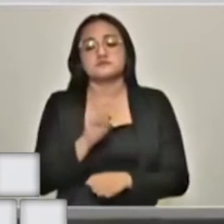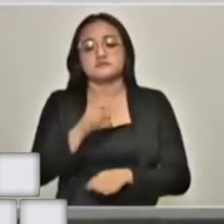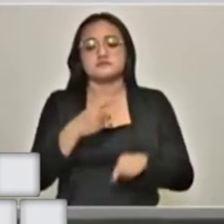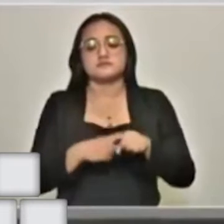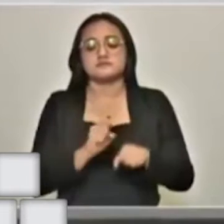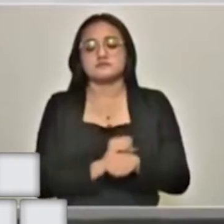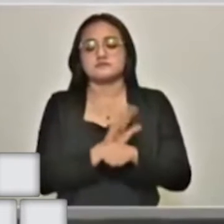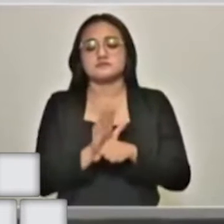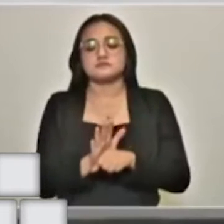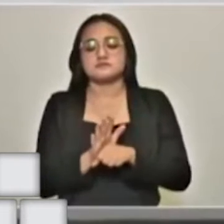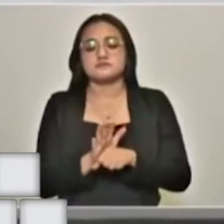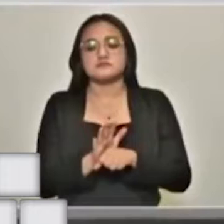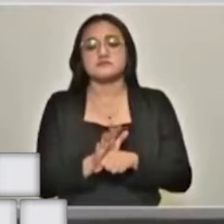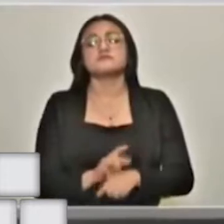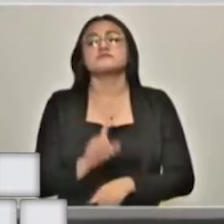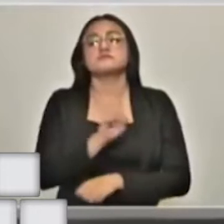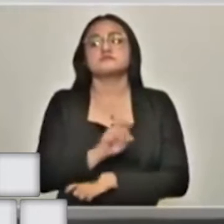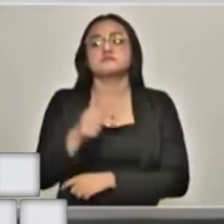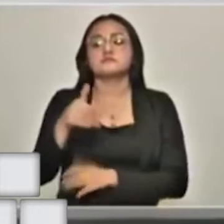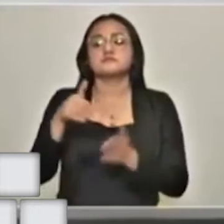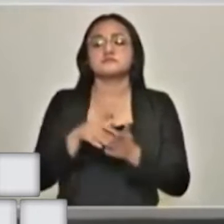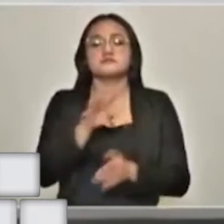con un acumulado de casos positivos de